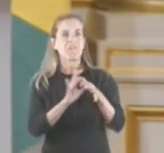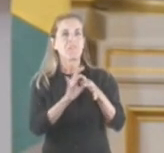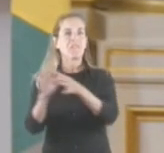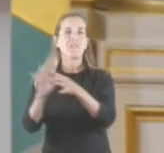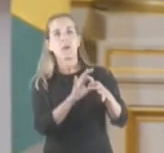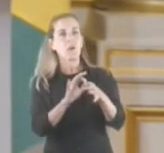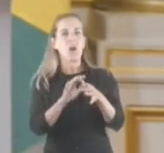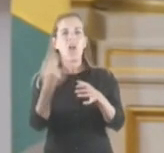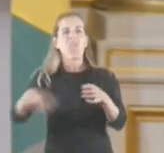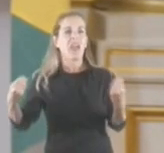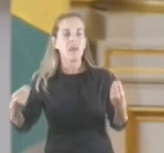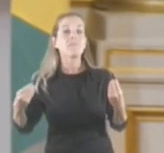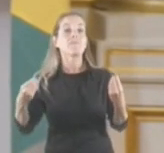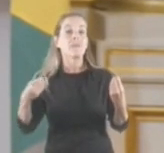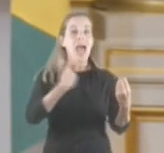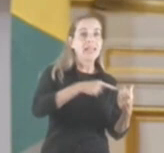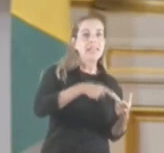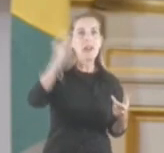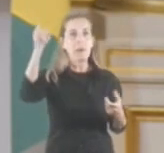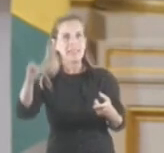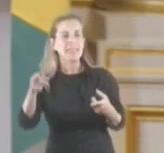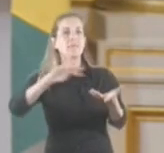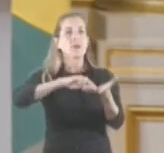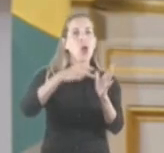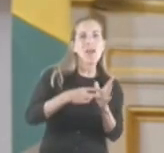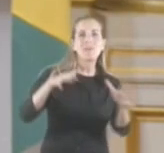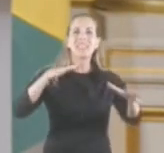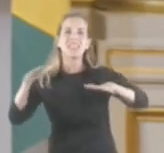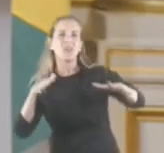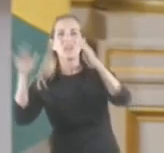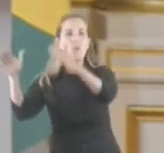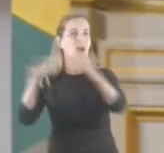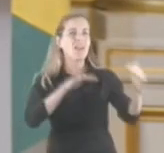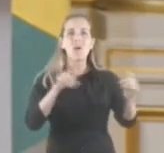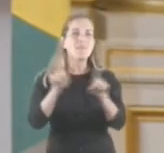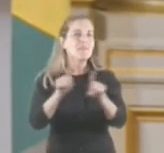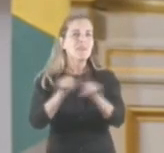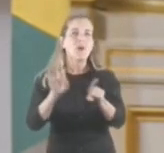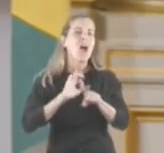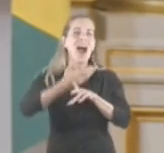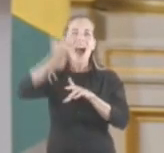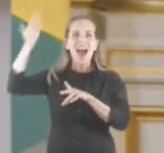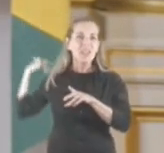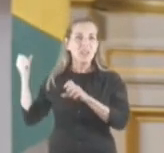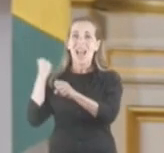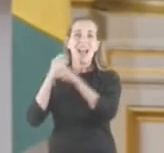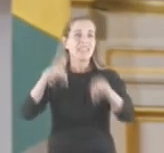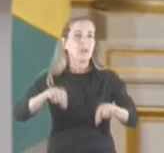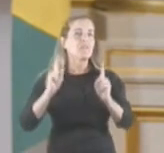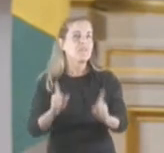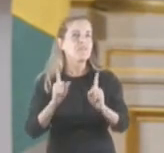los mismos problemas y las mismas necesidades que teníamos en aquel entonces. Continuam nos vinculando,